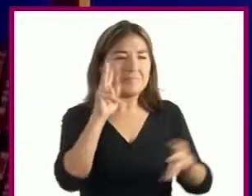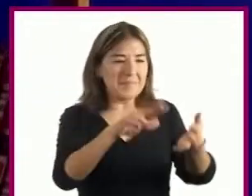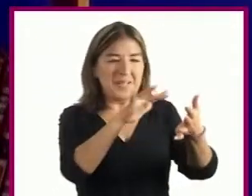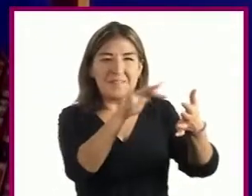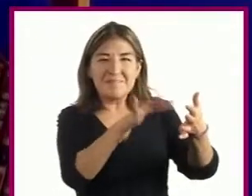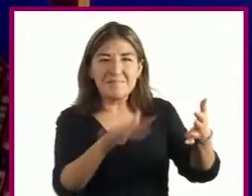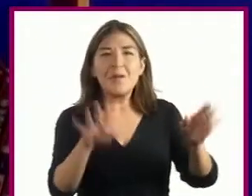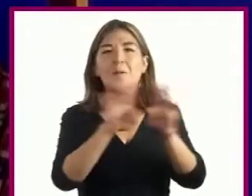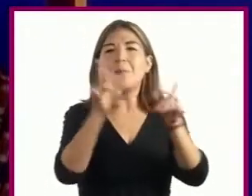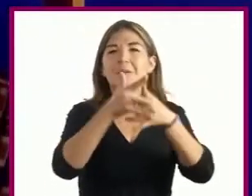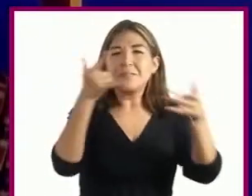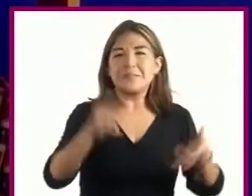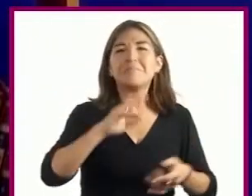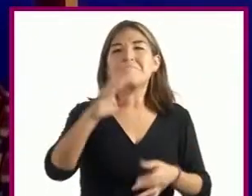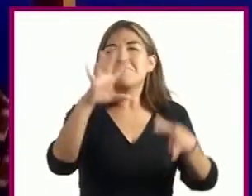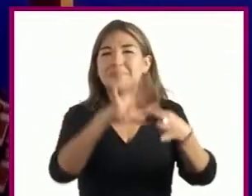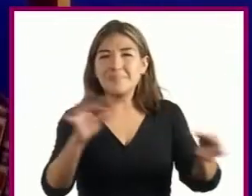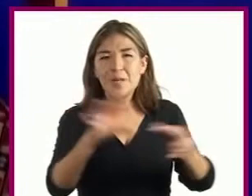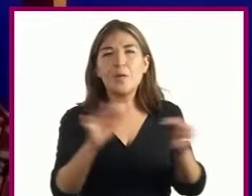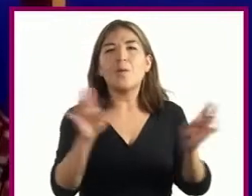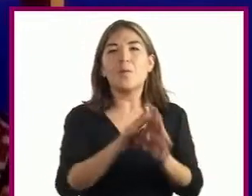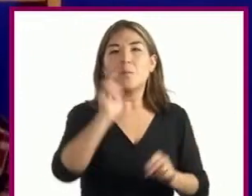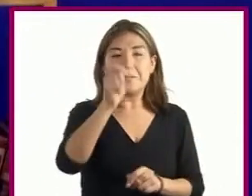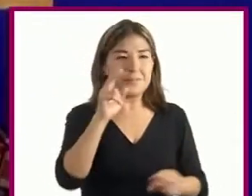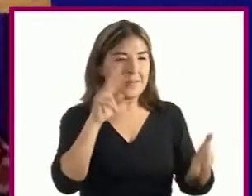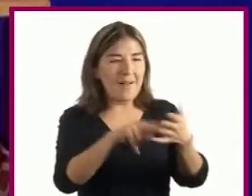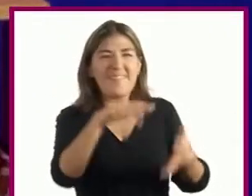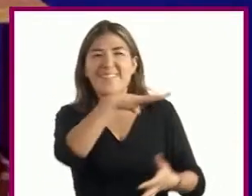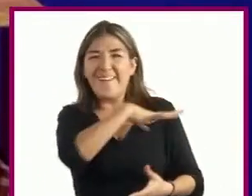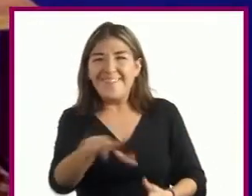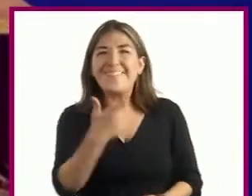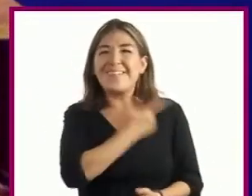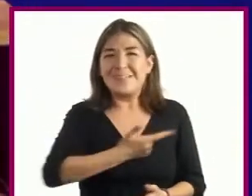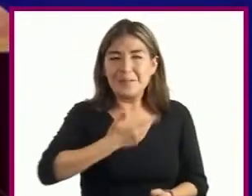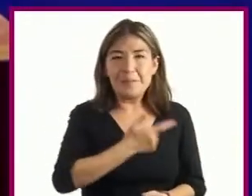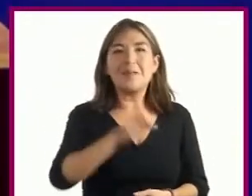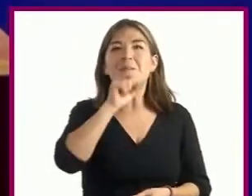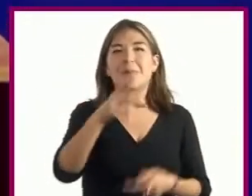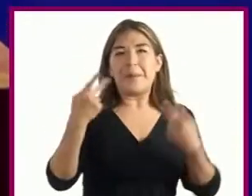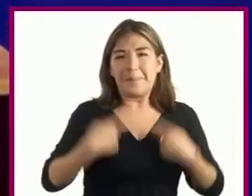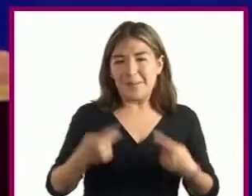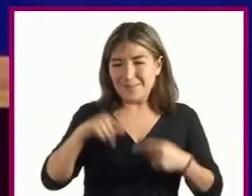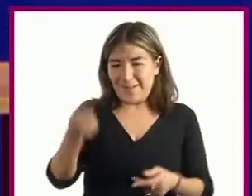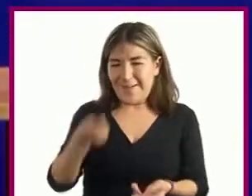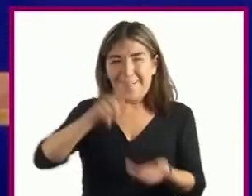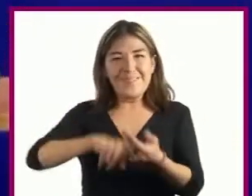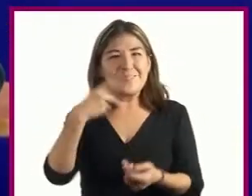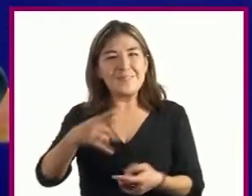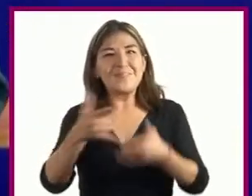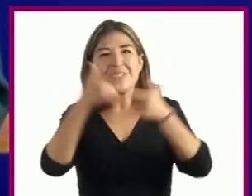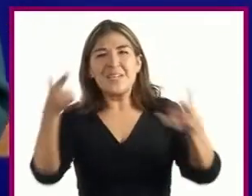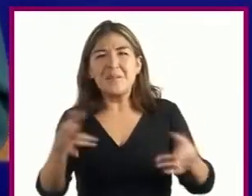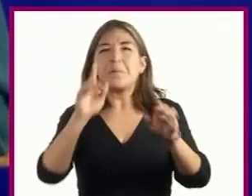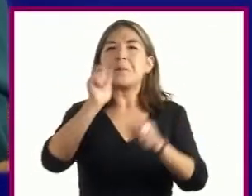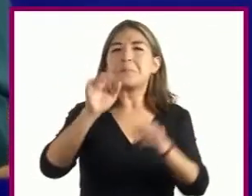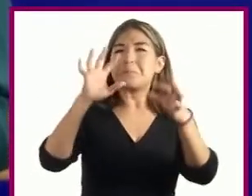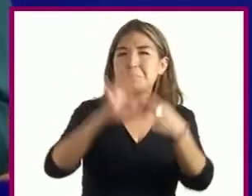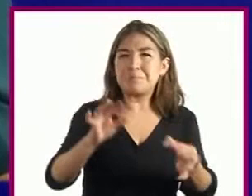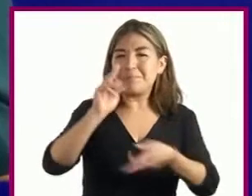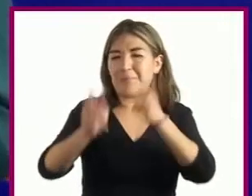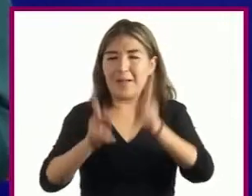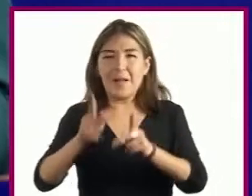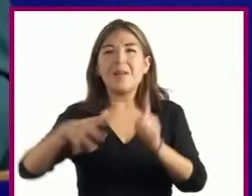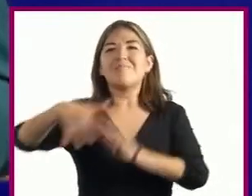O varias. Seguramente no solo les han impactado las historias, sino los personajes, los diálogos o por otro lado,